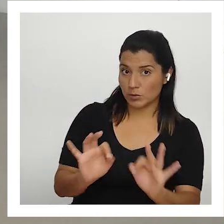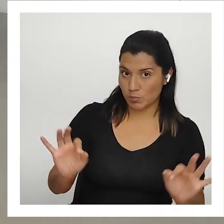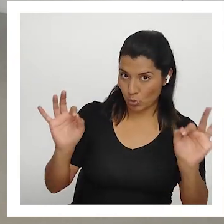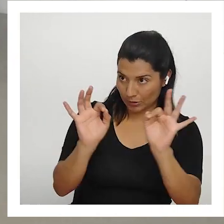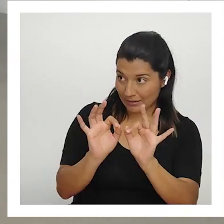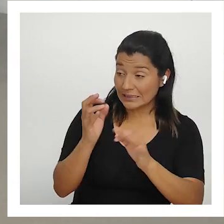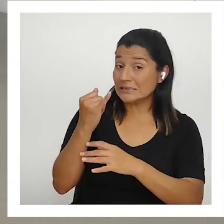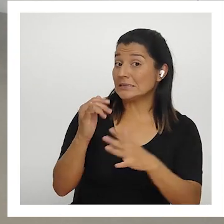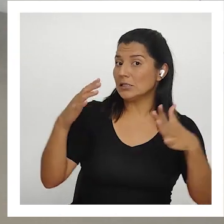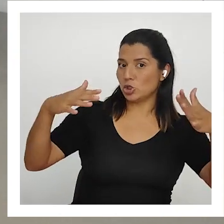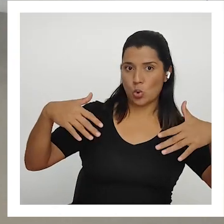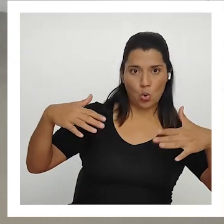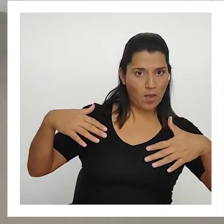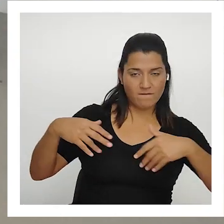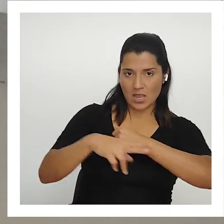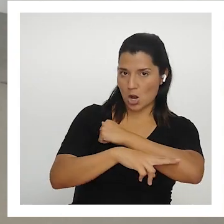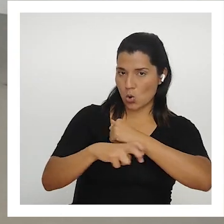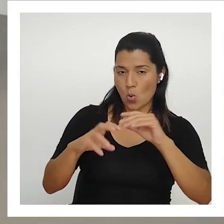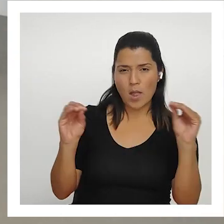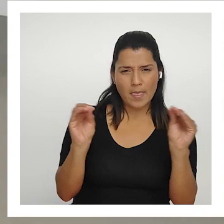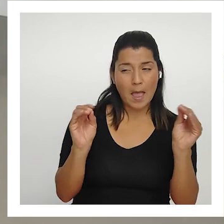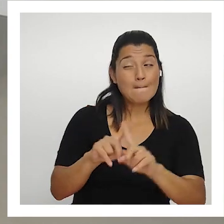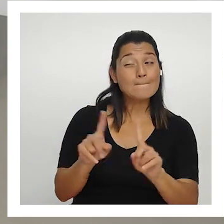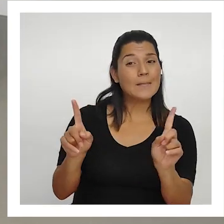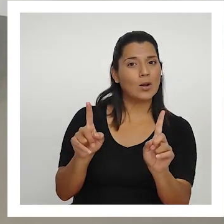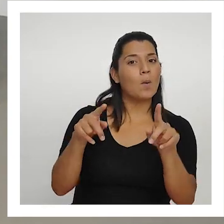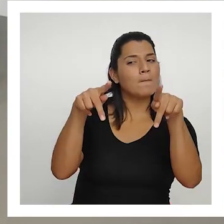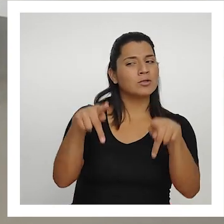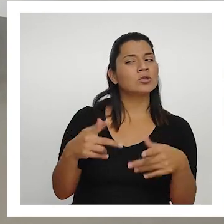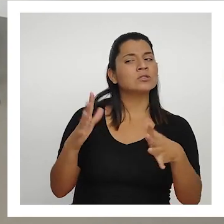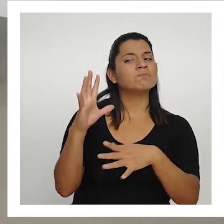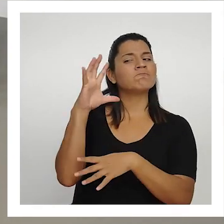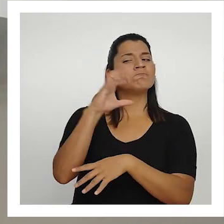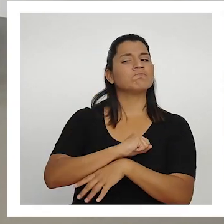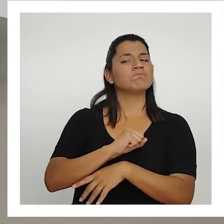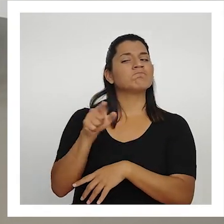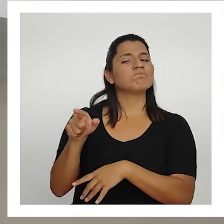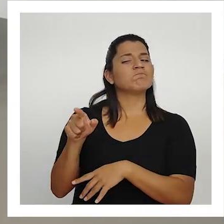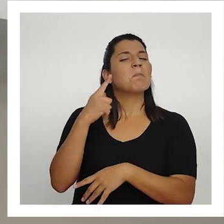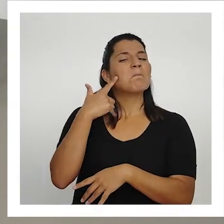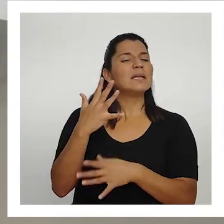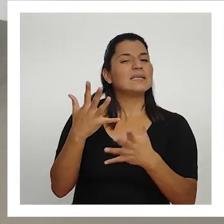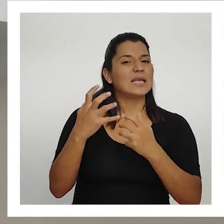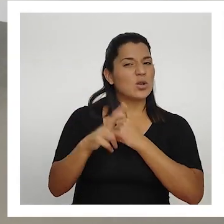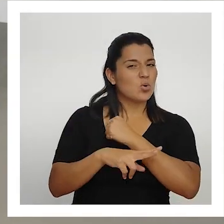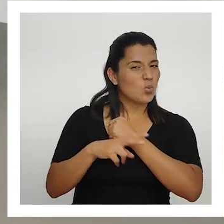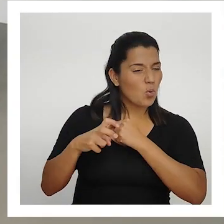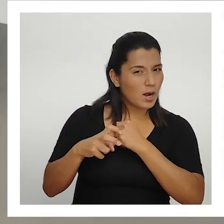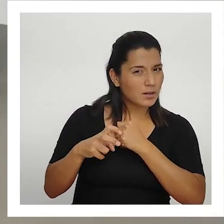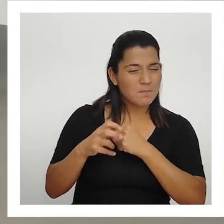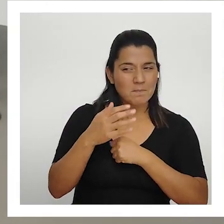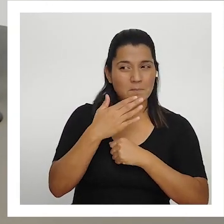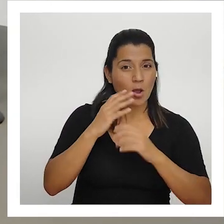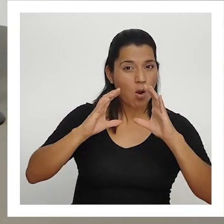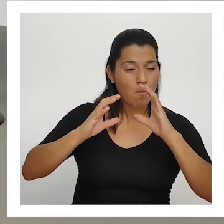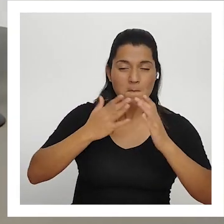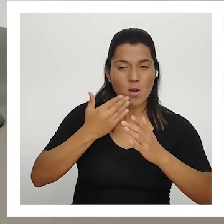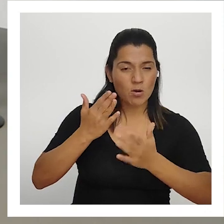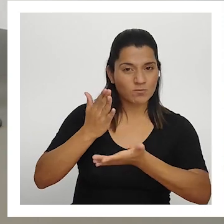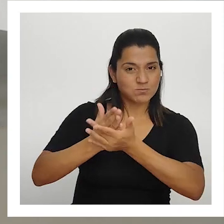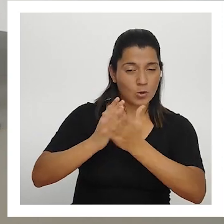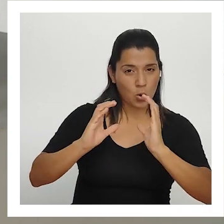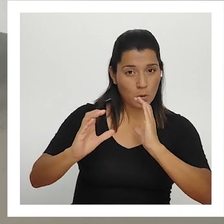medio de llamadas o que sea por medio de mensajería o eventualmente emails, porque esto lo que puede hacer es poner en alerta a estos delincuentes de ese caso en